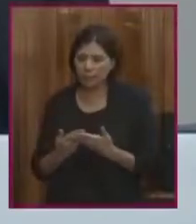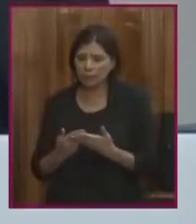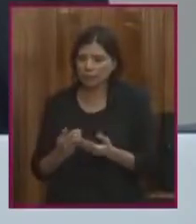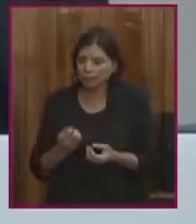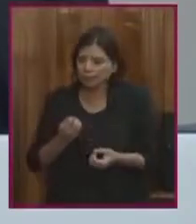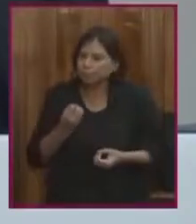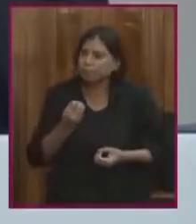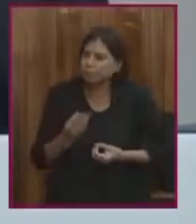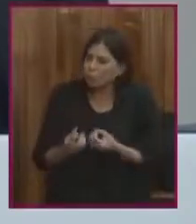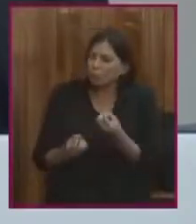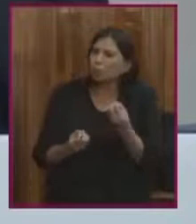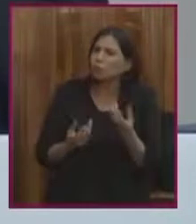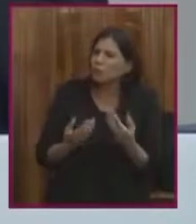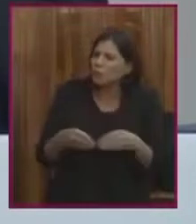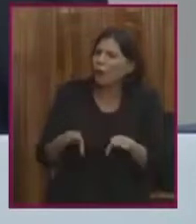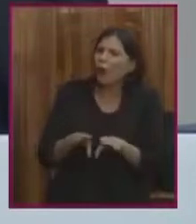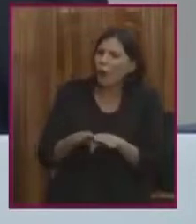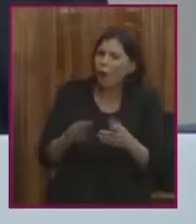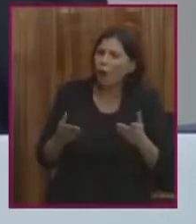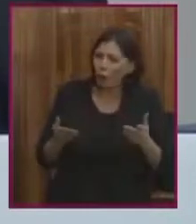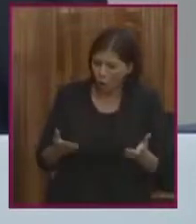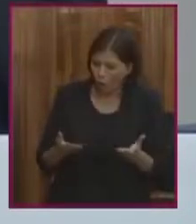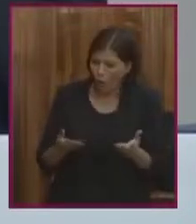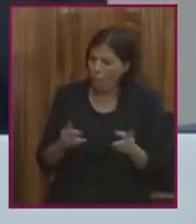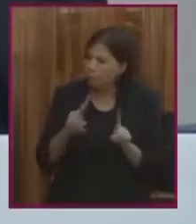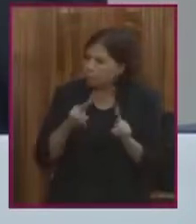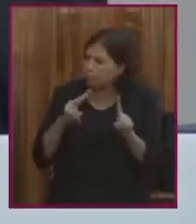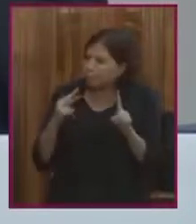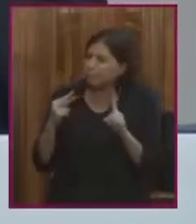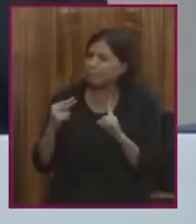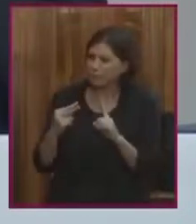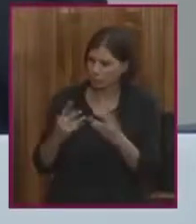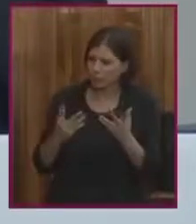construye precisamente una perspectiva